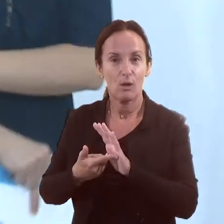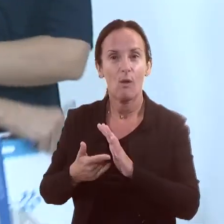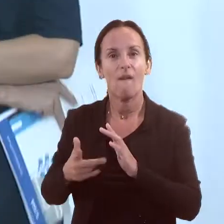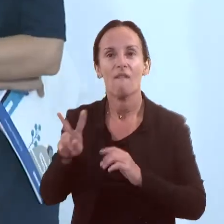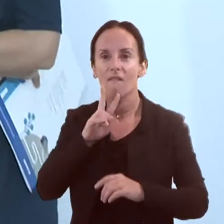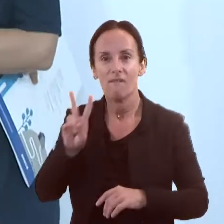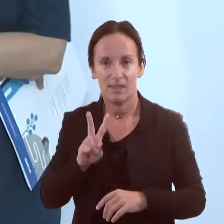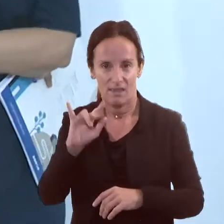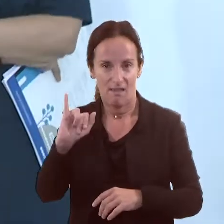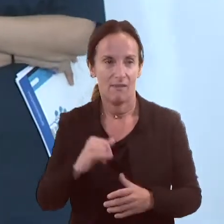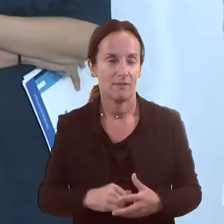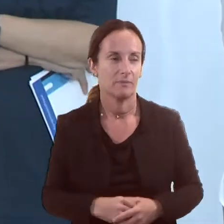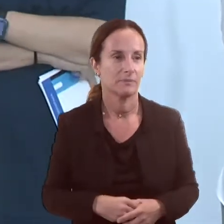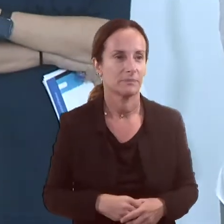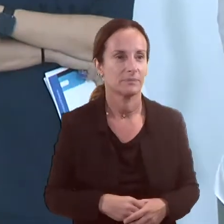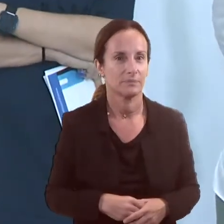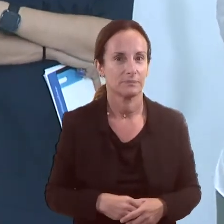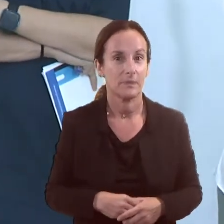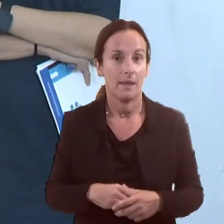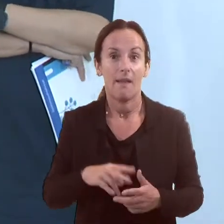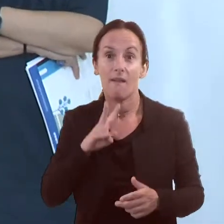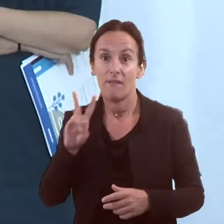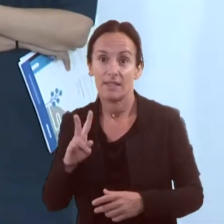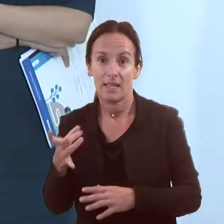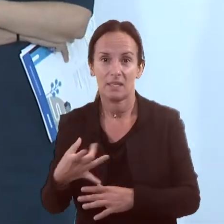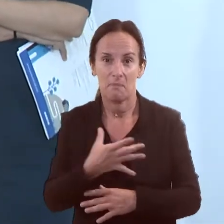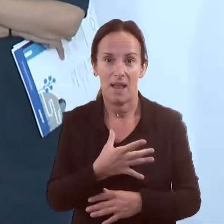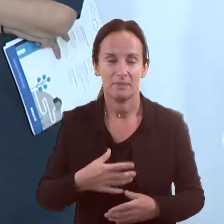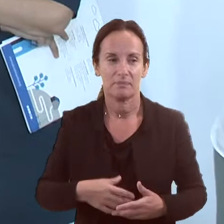Insistimos, si alguien quiere cederla, no pasa nada.